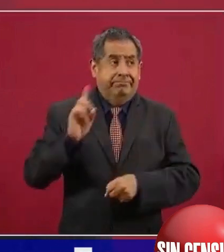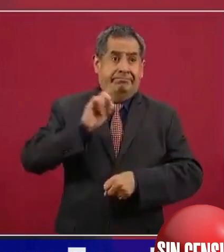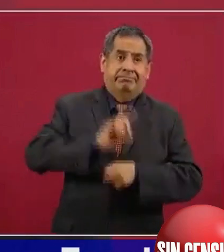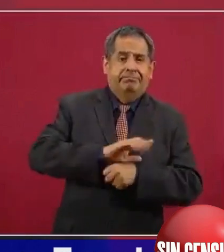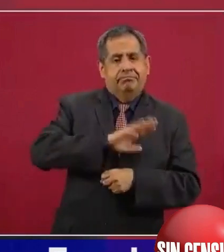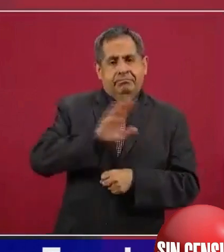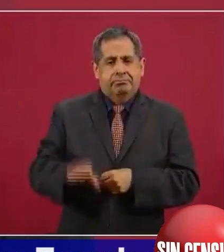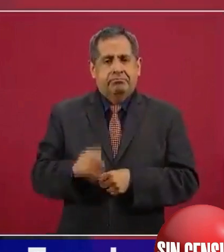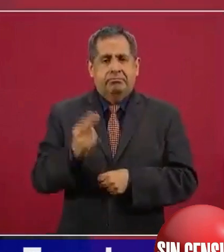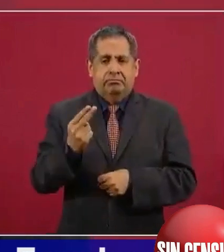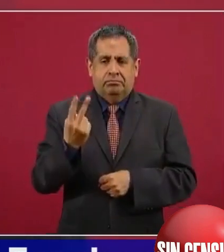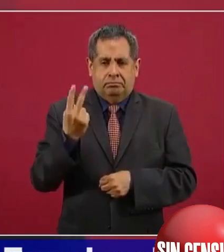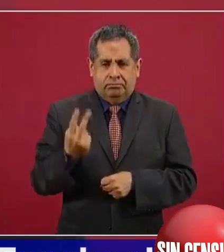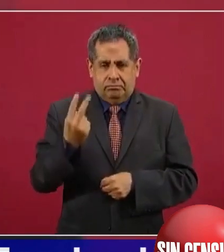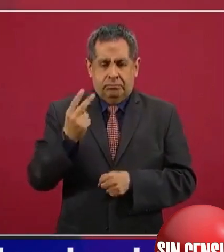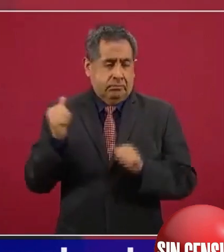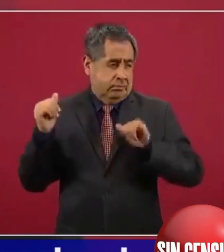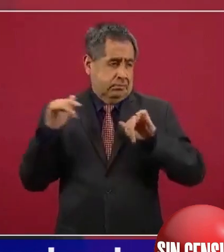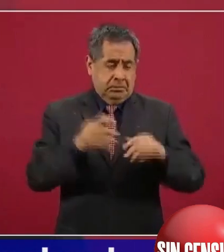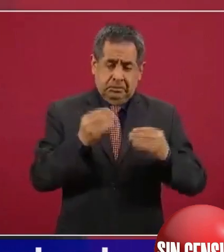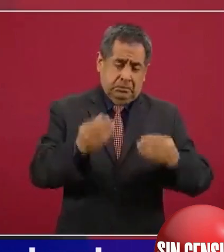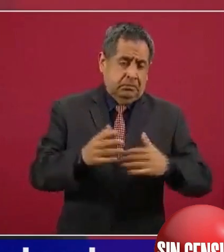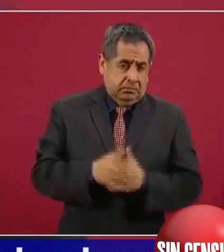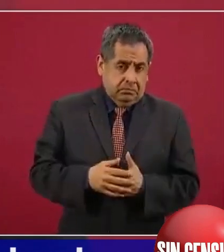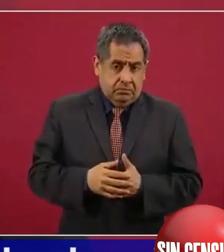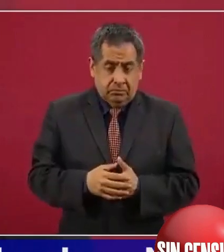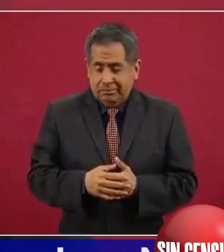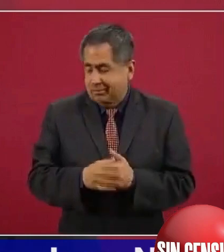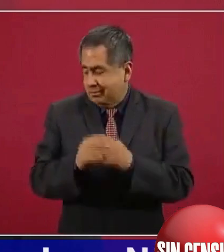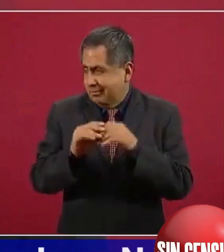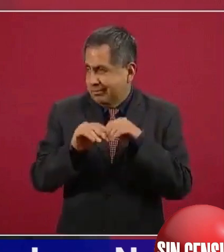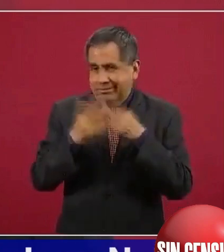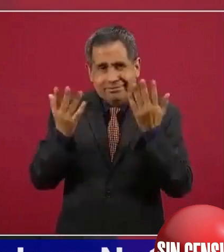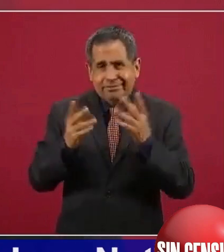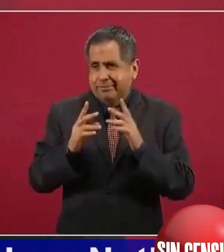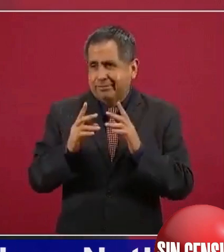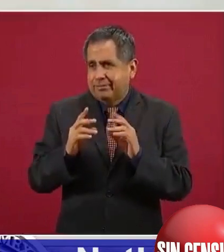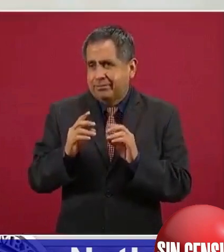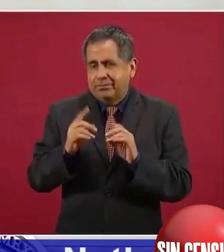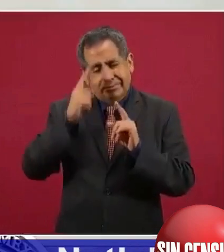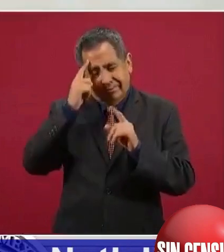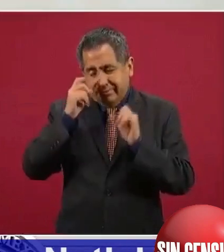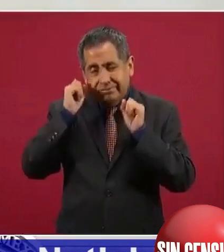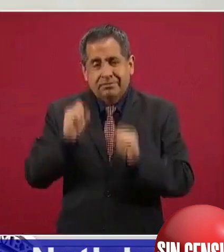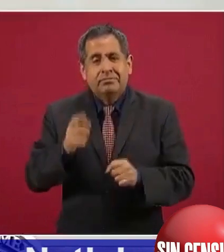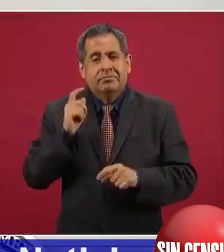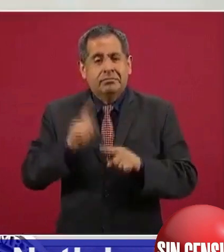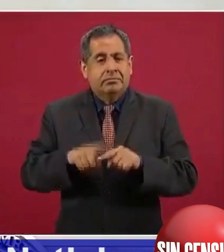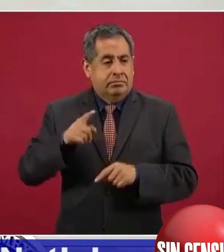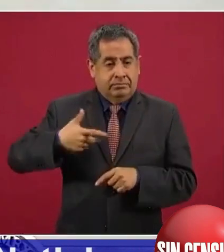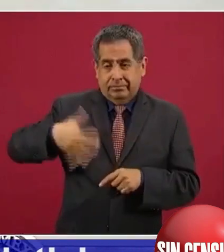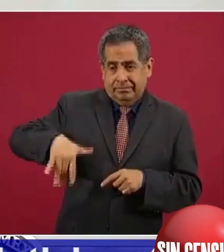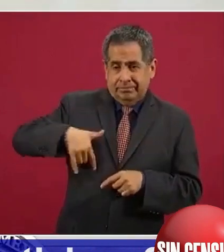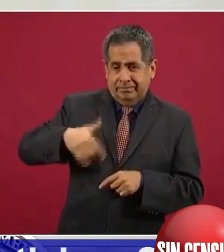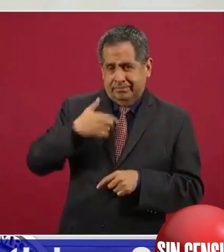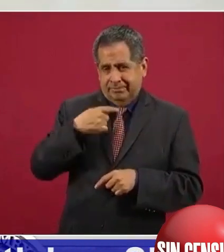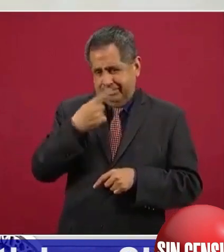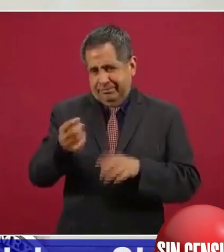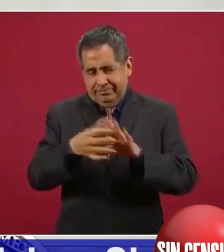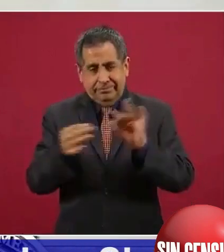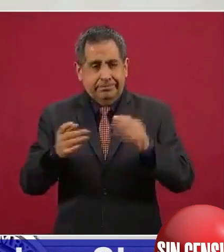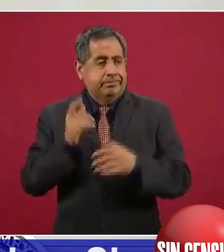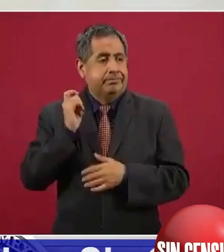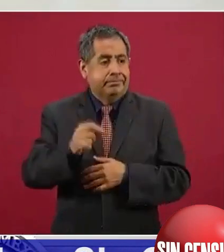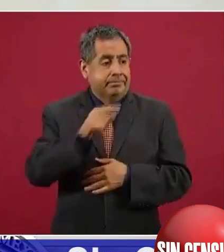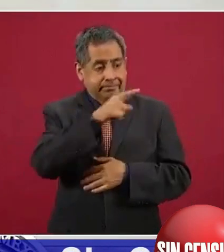Muertos. No hay duda desde el punto de vista técnico, científico, de la salud pública, por las razones que acabamos de comentar,